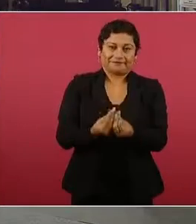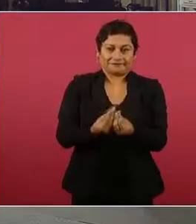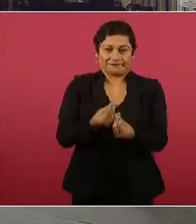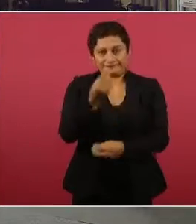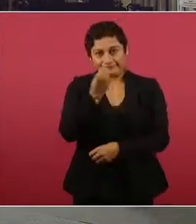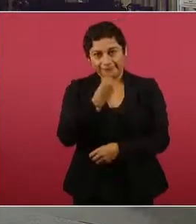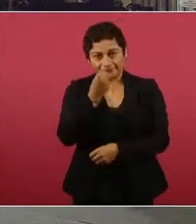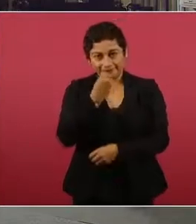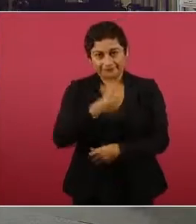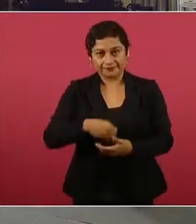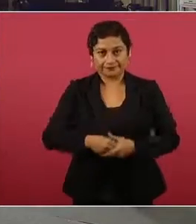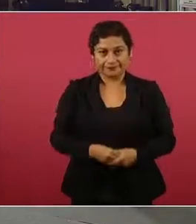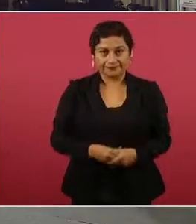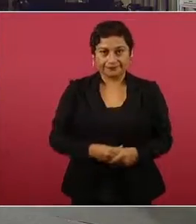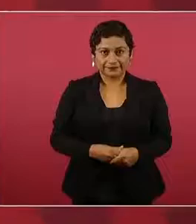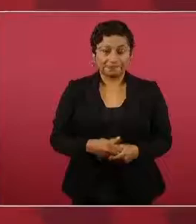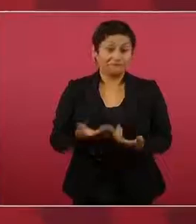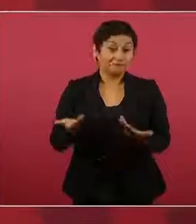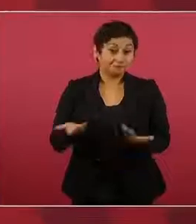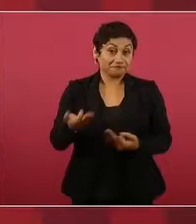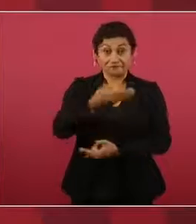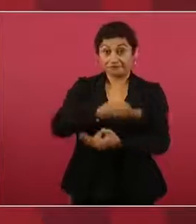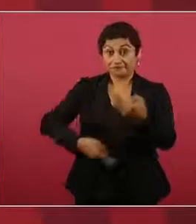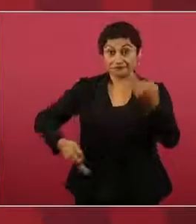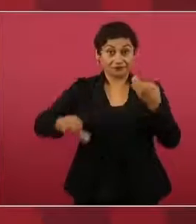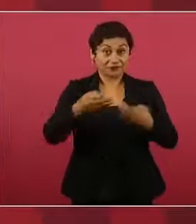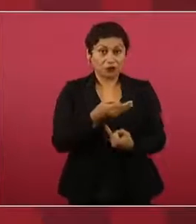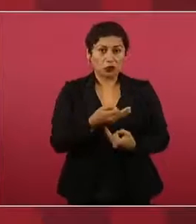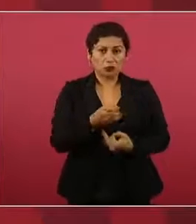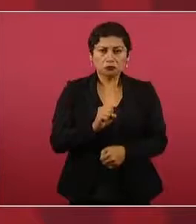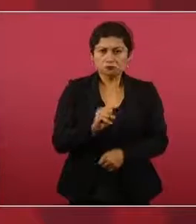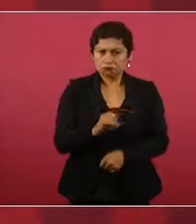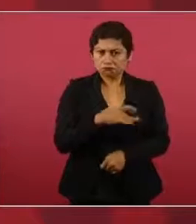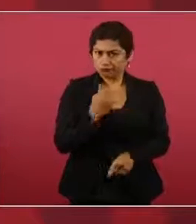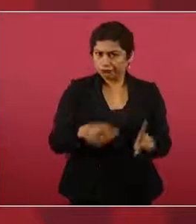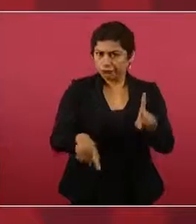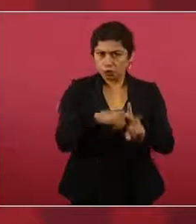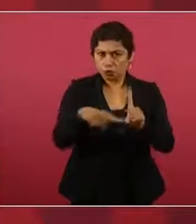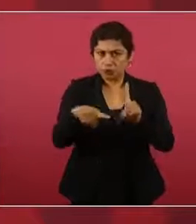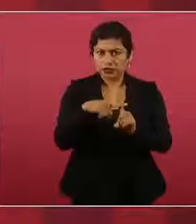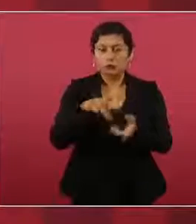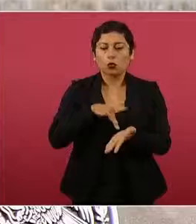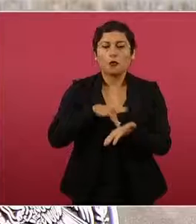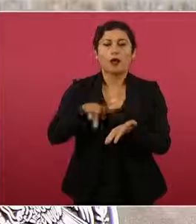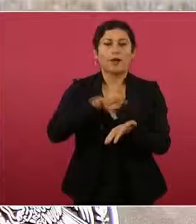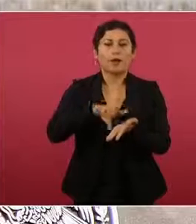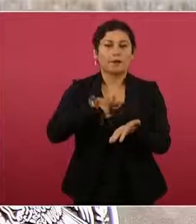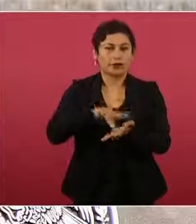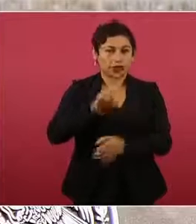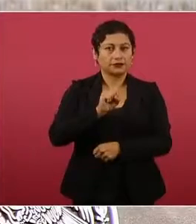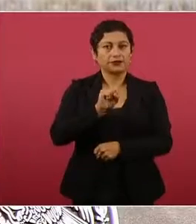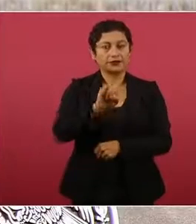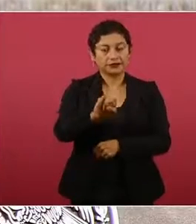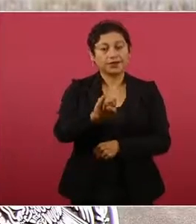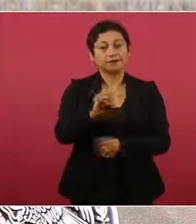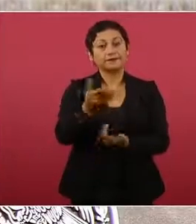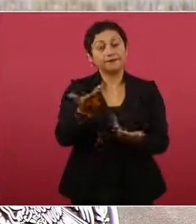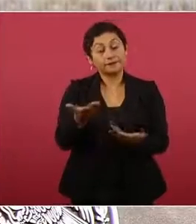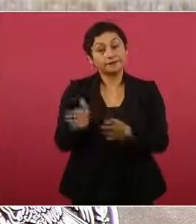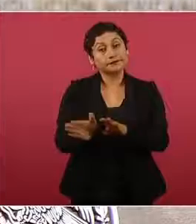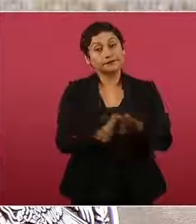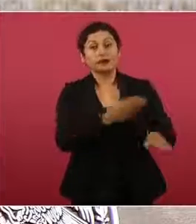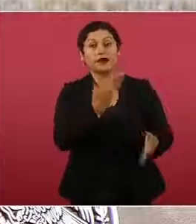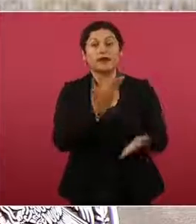todos dispuestos a ayudar y también pedirle a todos los